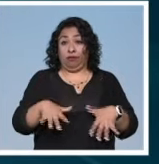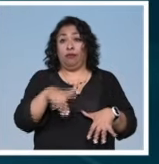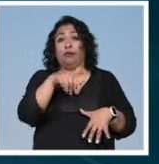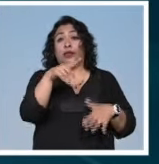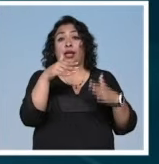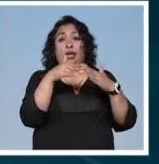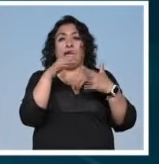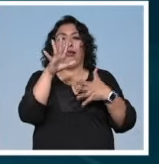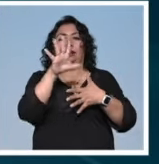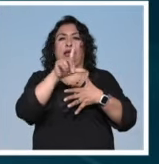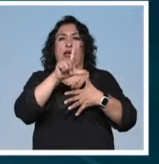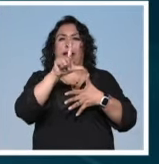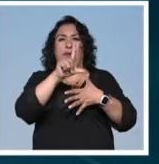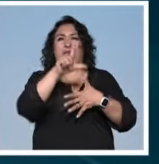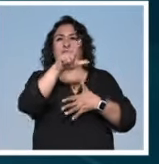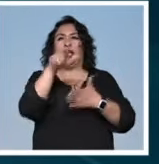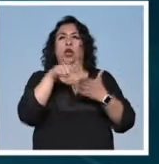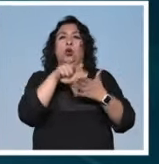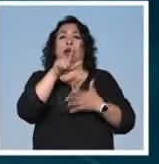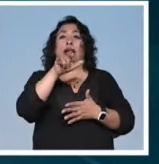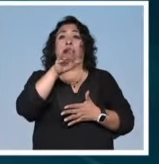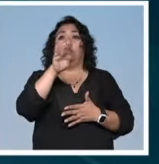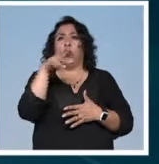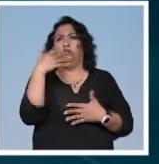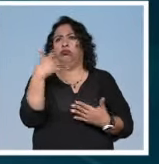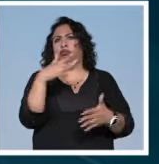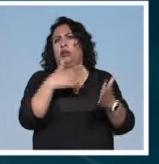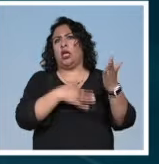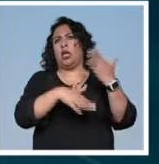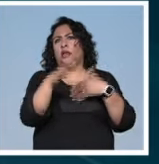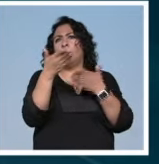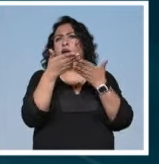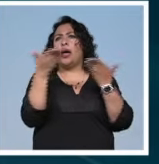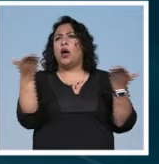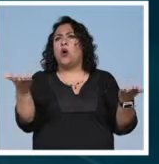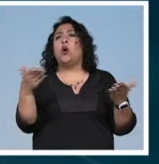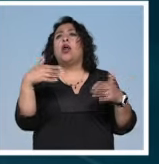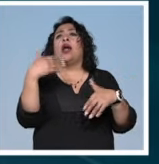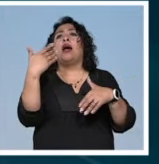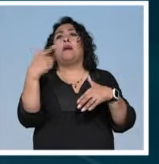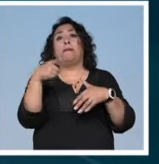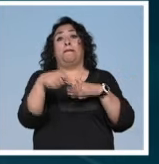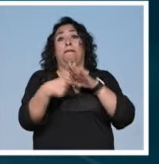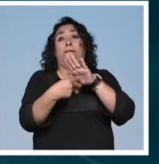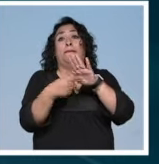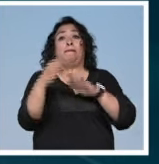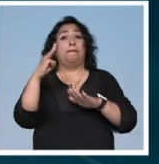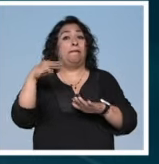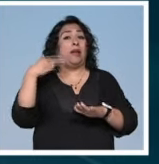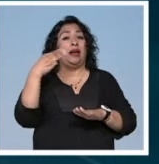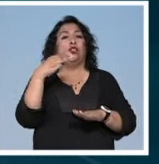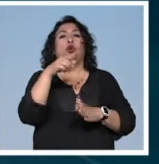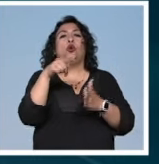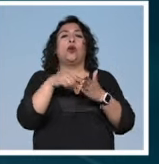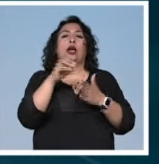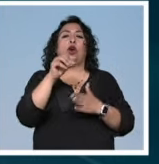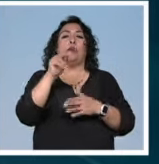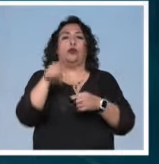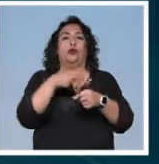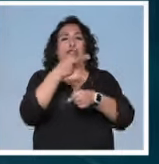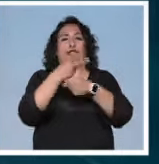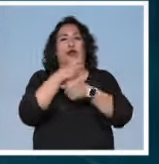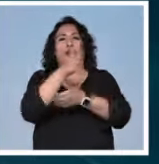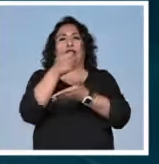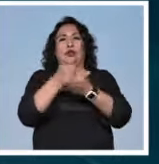en la Casa de América Latina en Lisboa fue tan exitoso que ahora se presentará hasta marzo en Oporto, la segunda ciudad más importante de